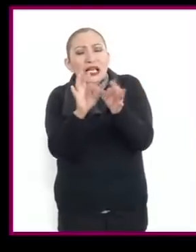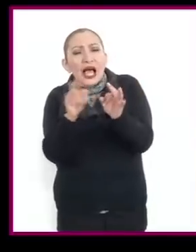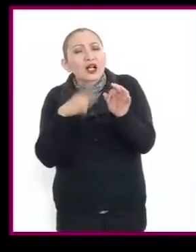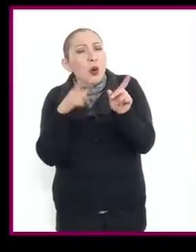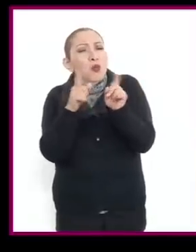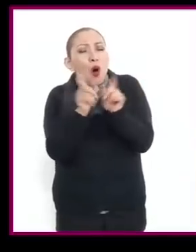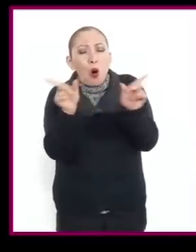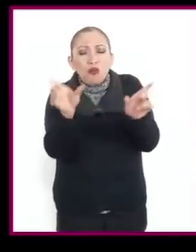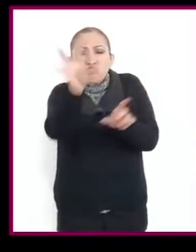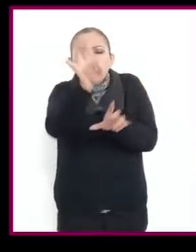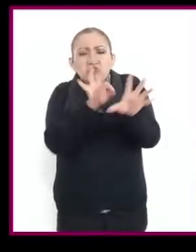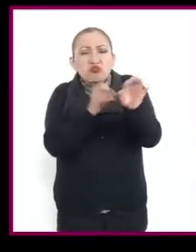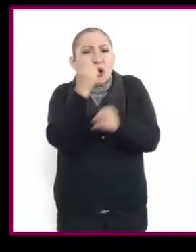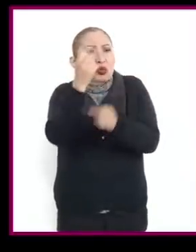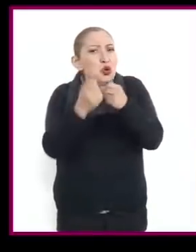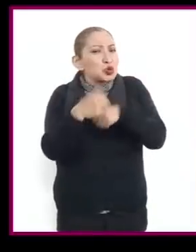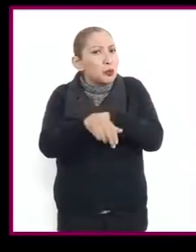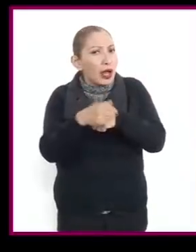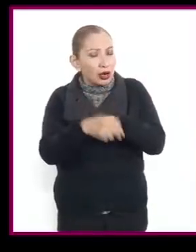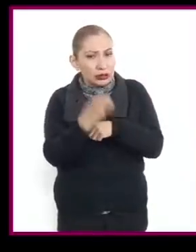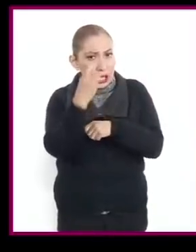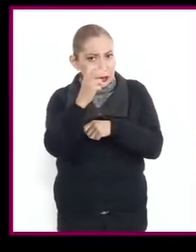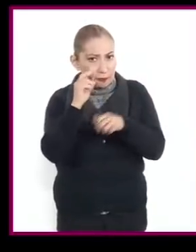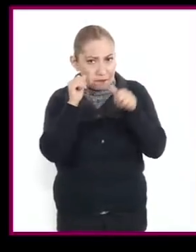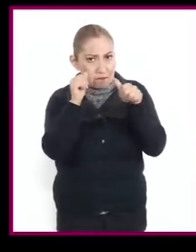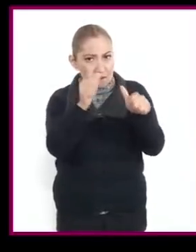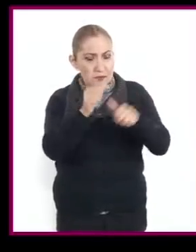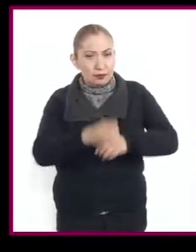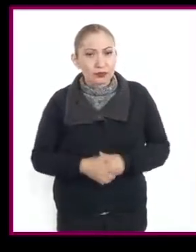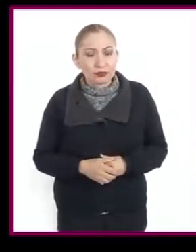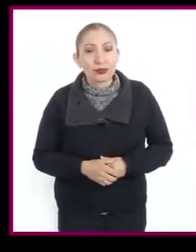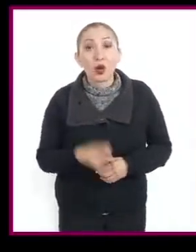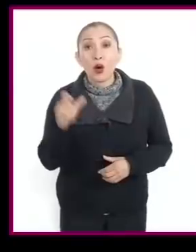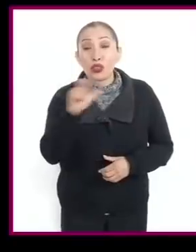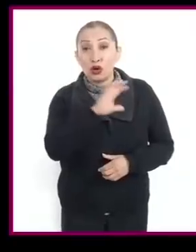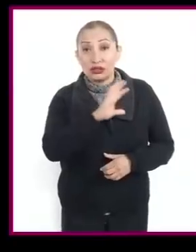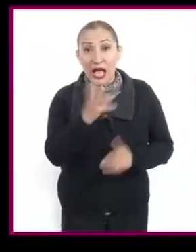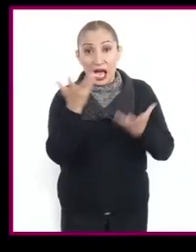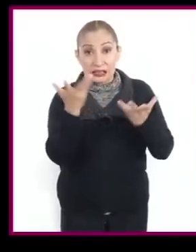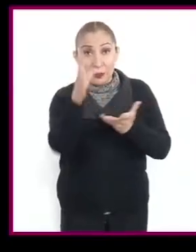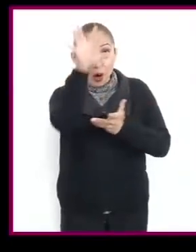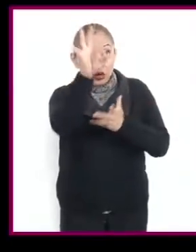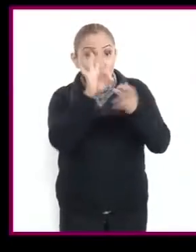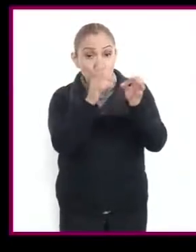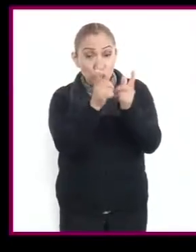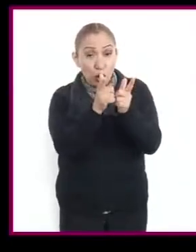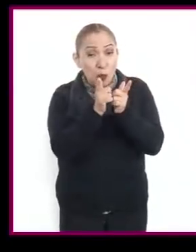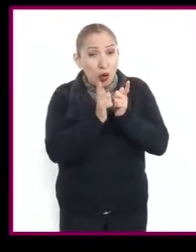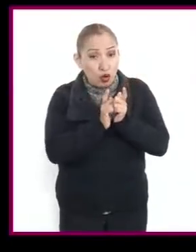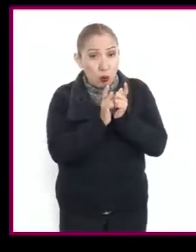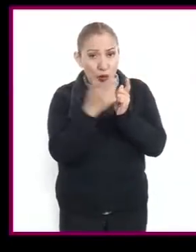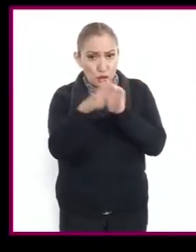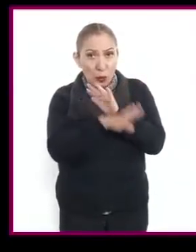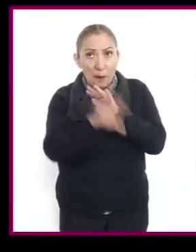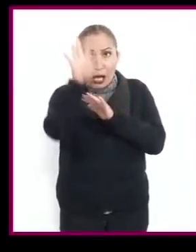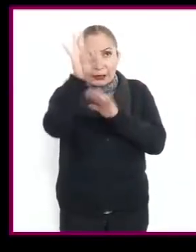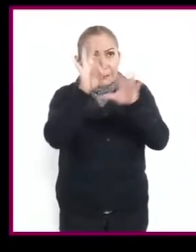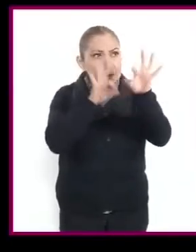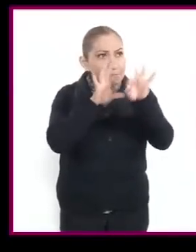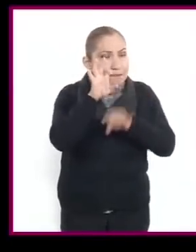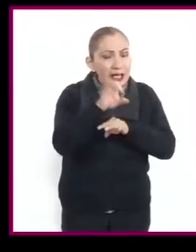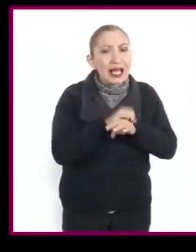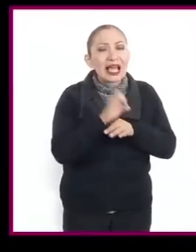con un conjunto más pequeño de números? En eso nos vamos a enfocar. Y una vez que construyamos un conjunto de elementos básicos de